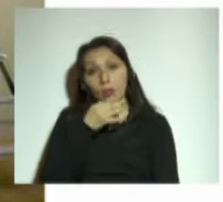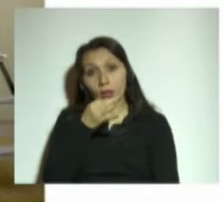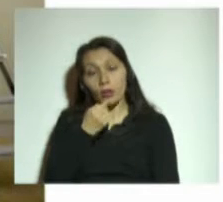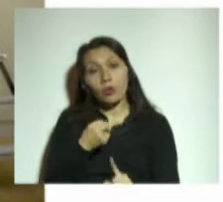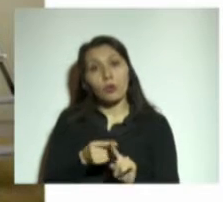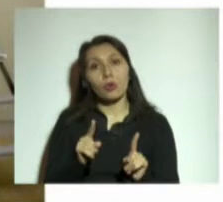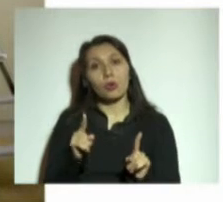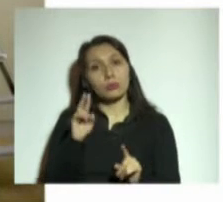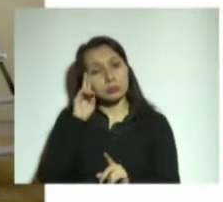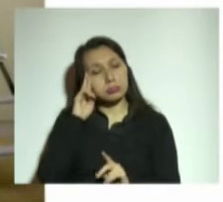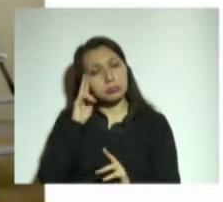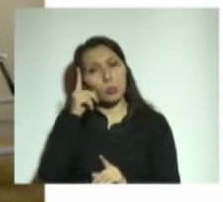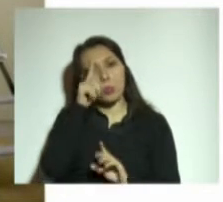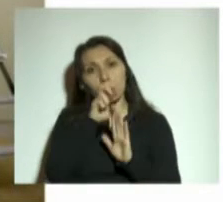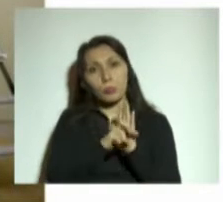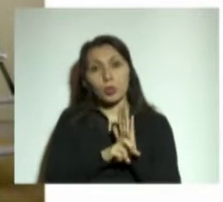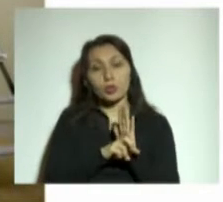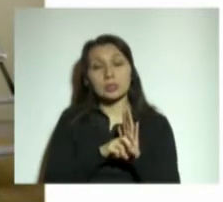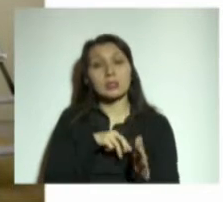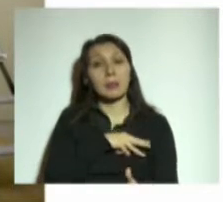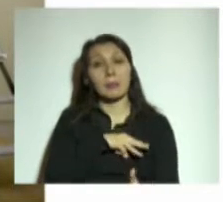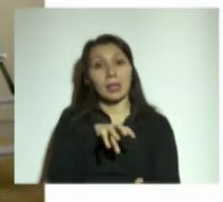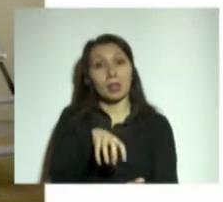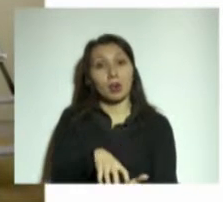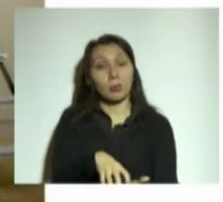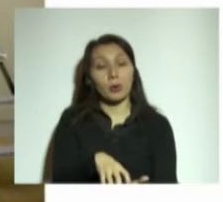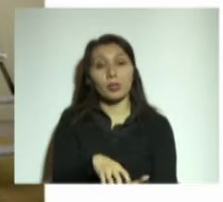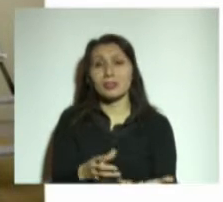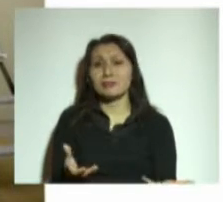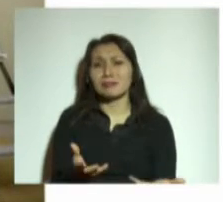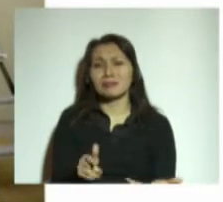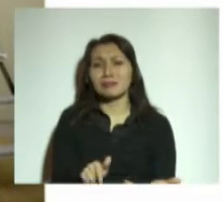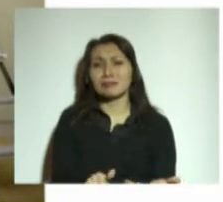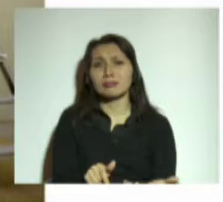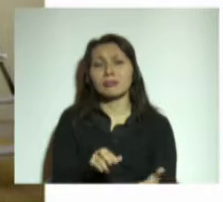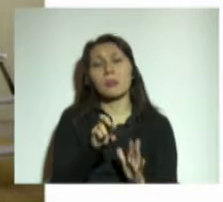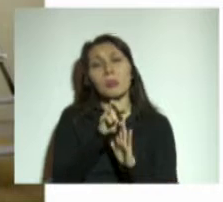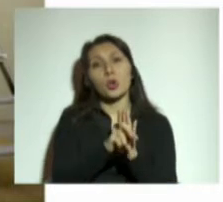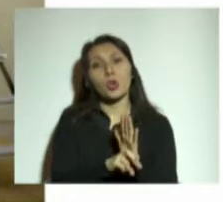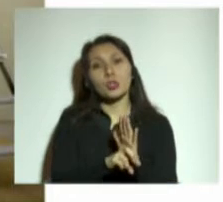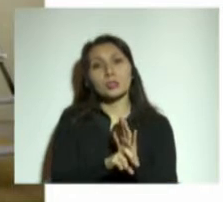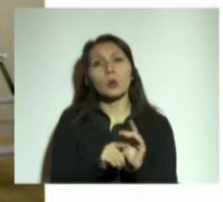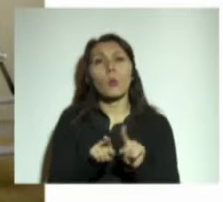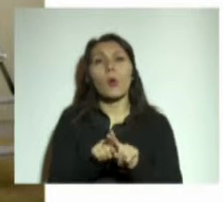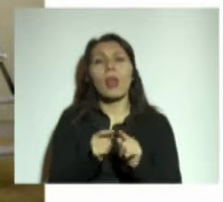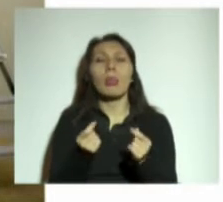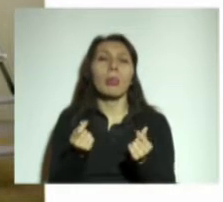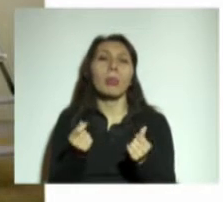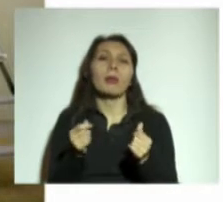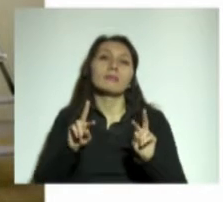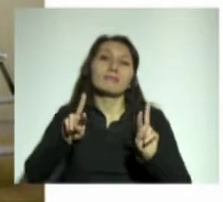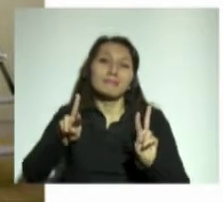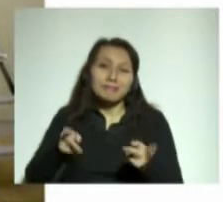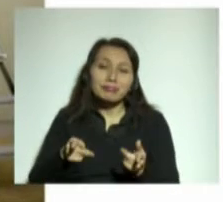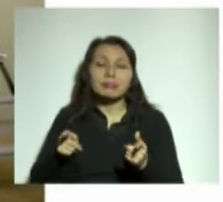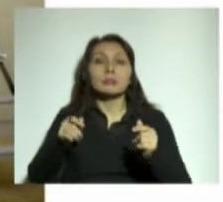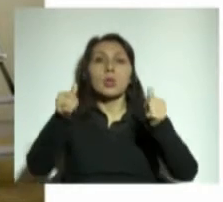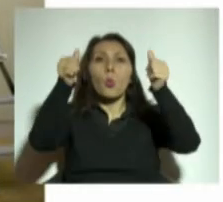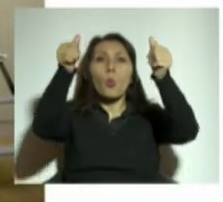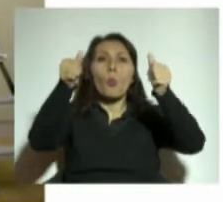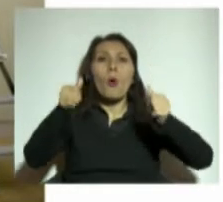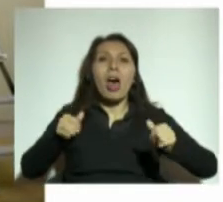también otra analogía. Un proyecto de metrópolis es el proyecto de colgar un cuadro. Voy a poner arte en mi vida,